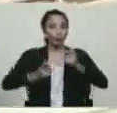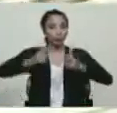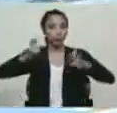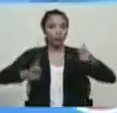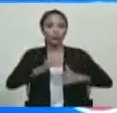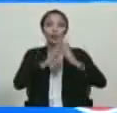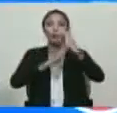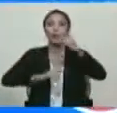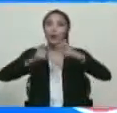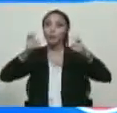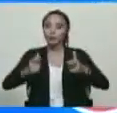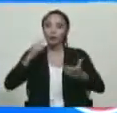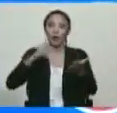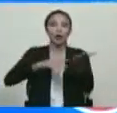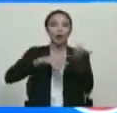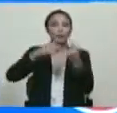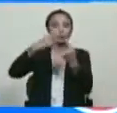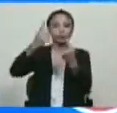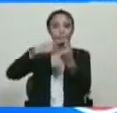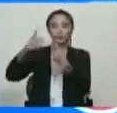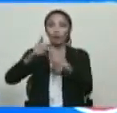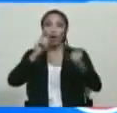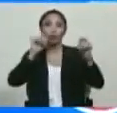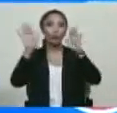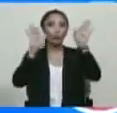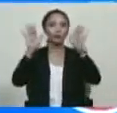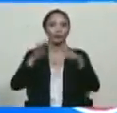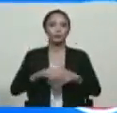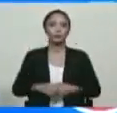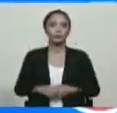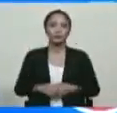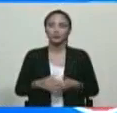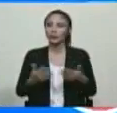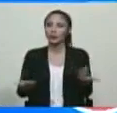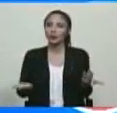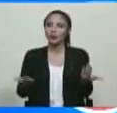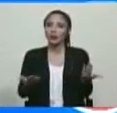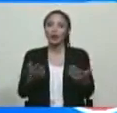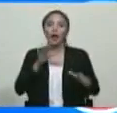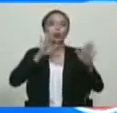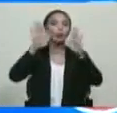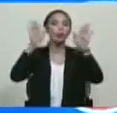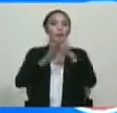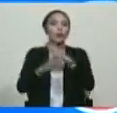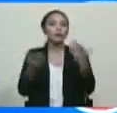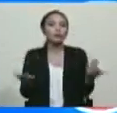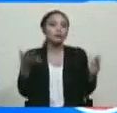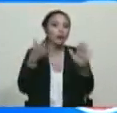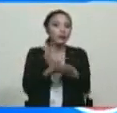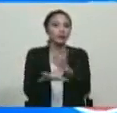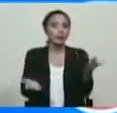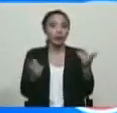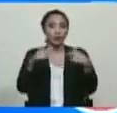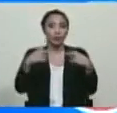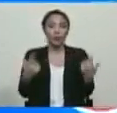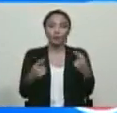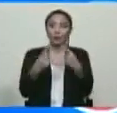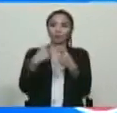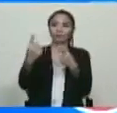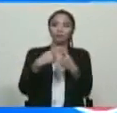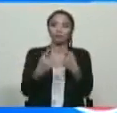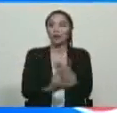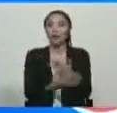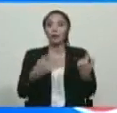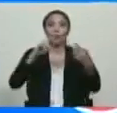las operaciones turísticas. El turismo, sin duda alguna, es un puente para la paz, y mientras